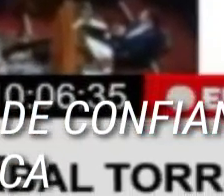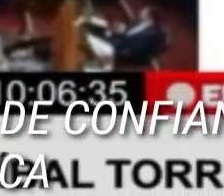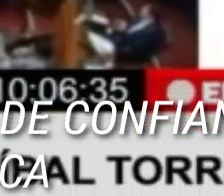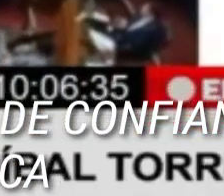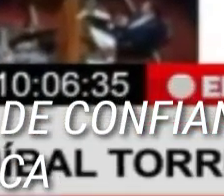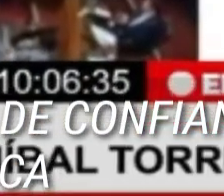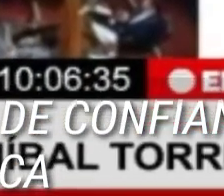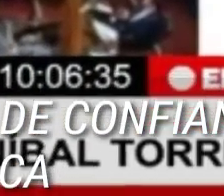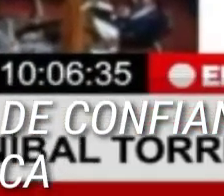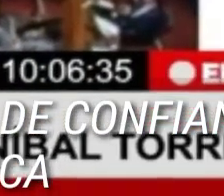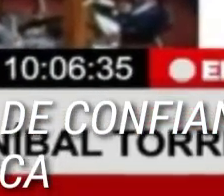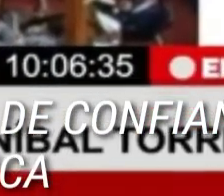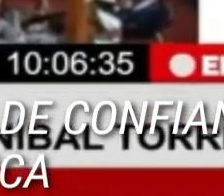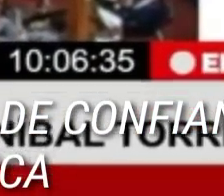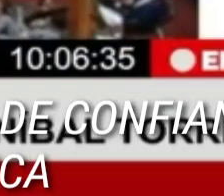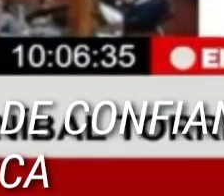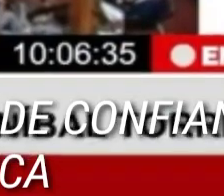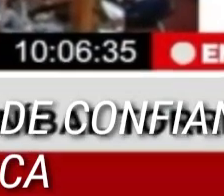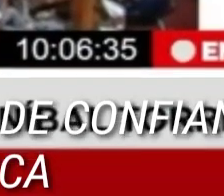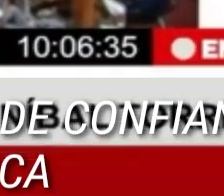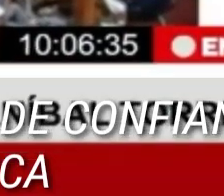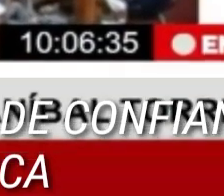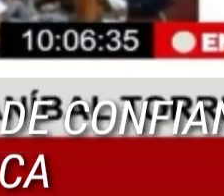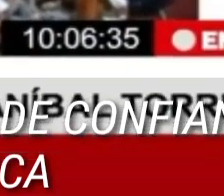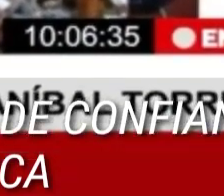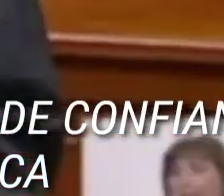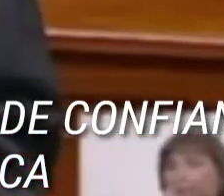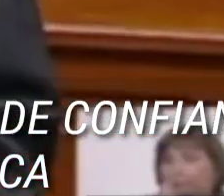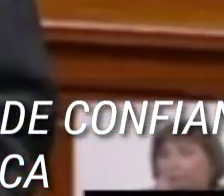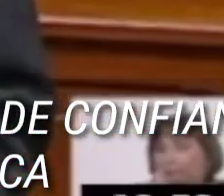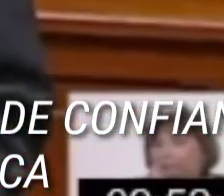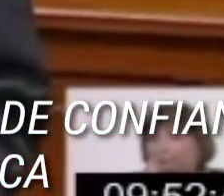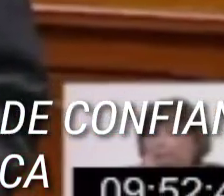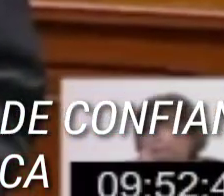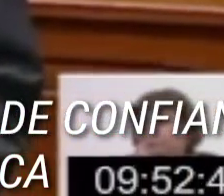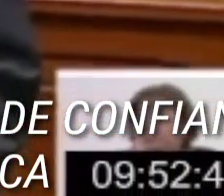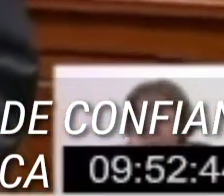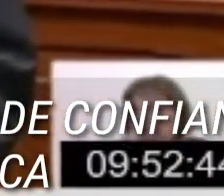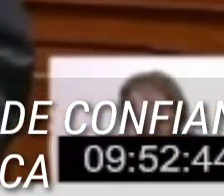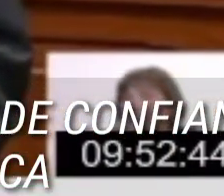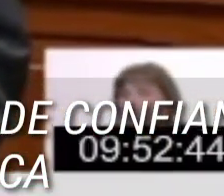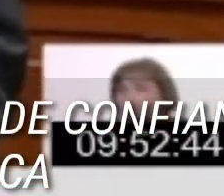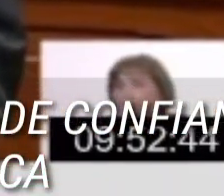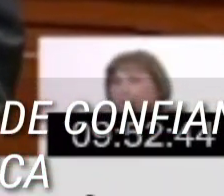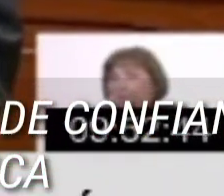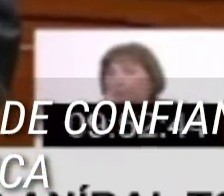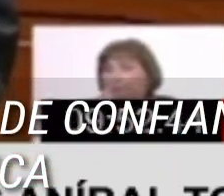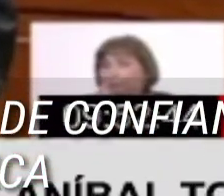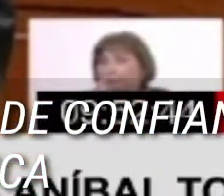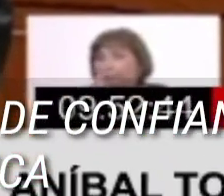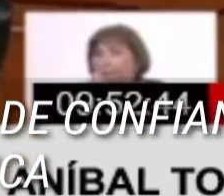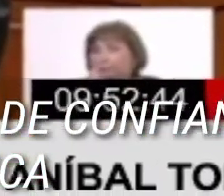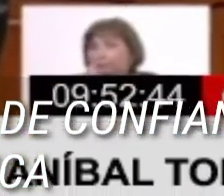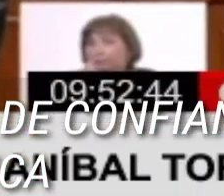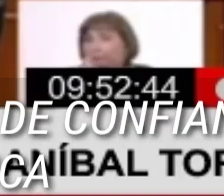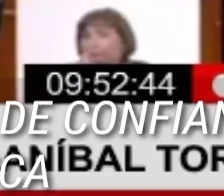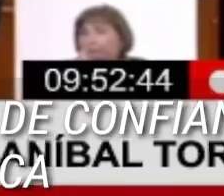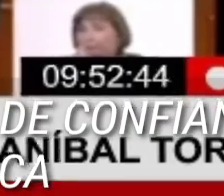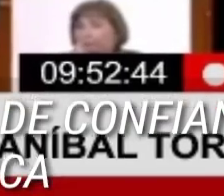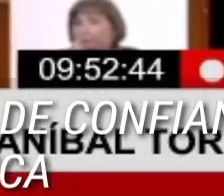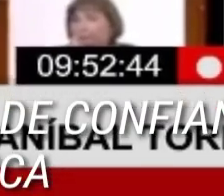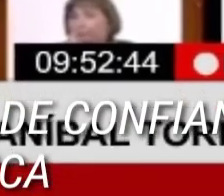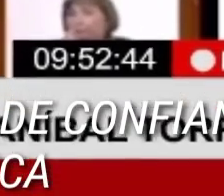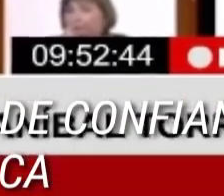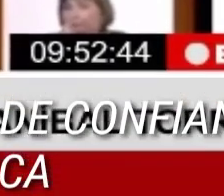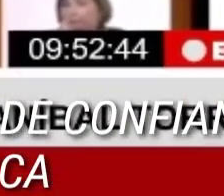al vídeo bombaza lo último el Premier Aníbal Torres solicitó cuestión de confianza ante el congreso el Primer